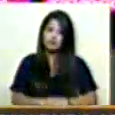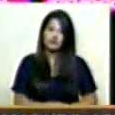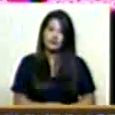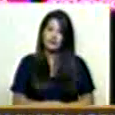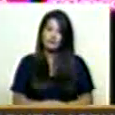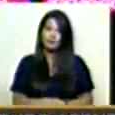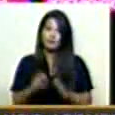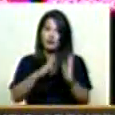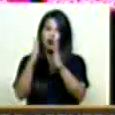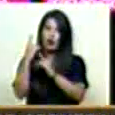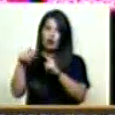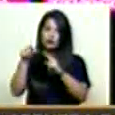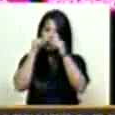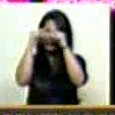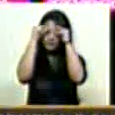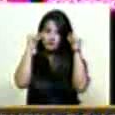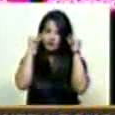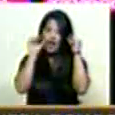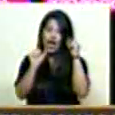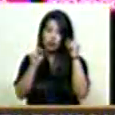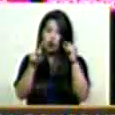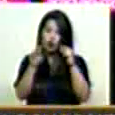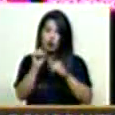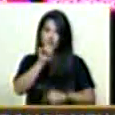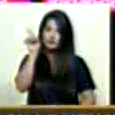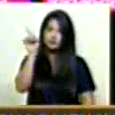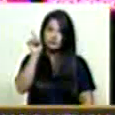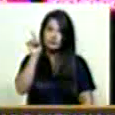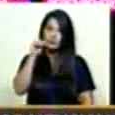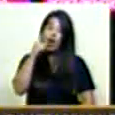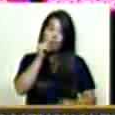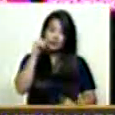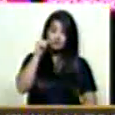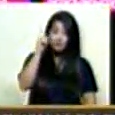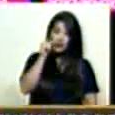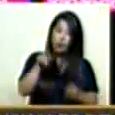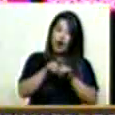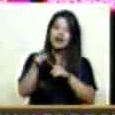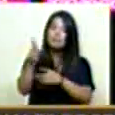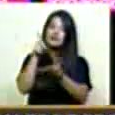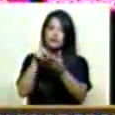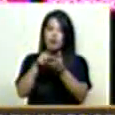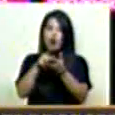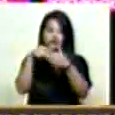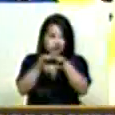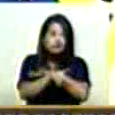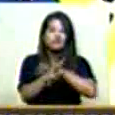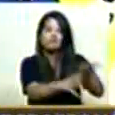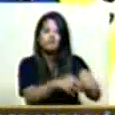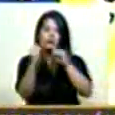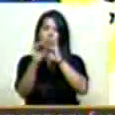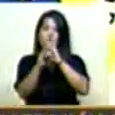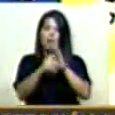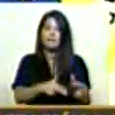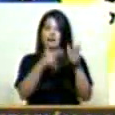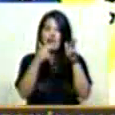antonio jose perez cisneros participó en el asalto y extracción de material de guerra al comando de la guardia nacional